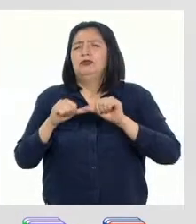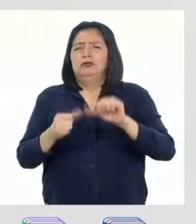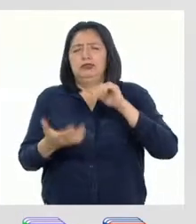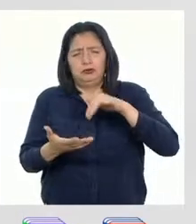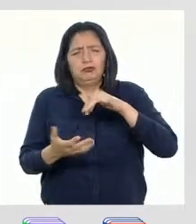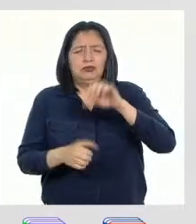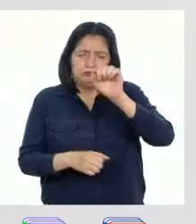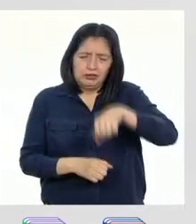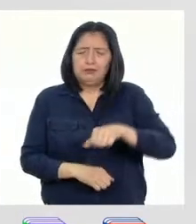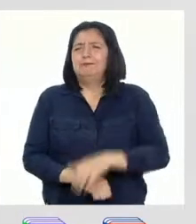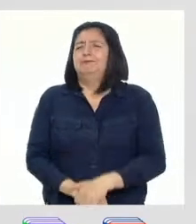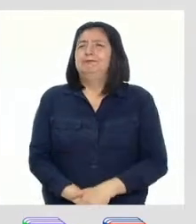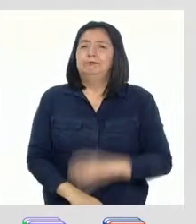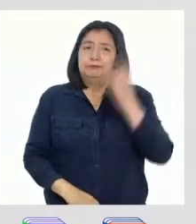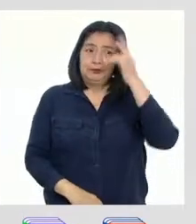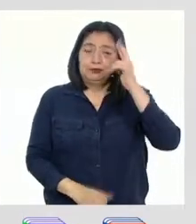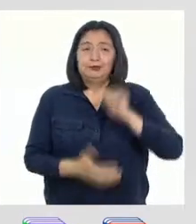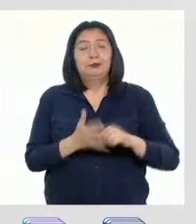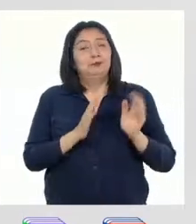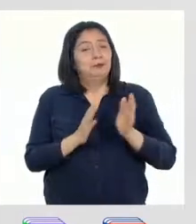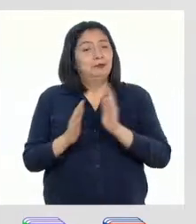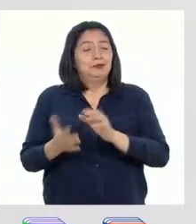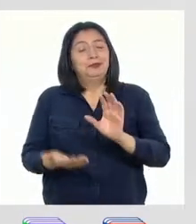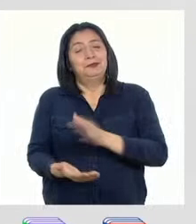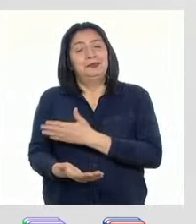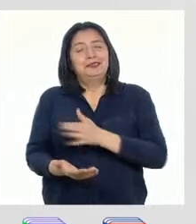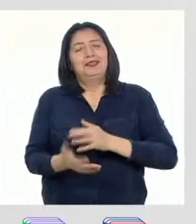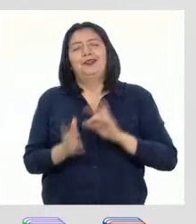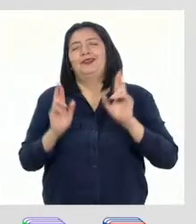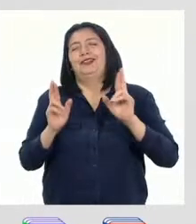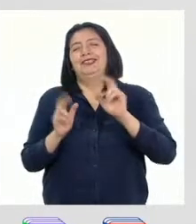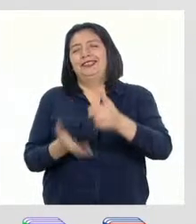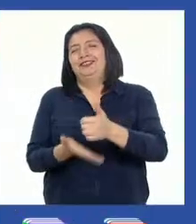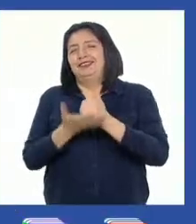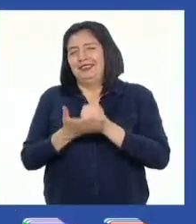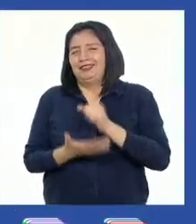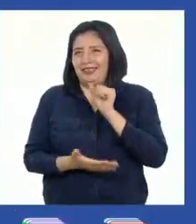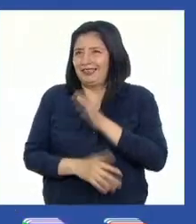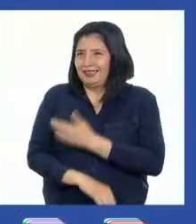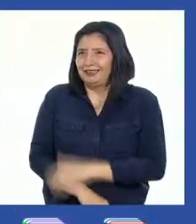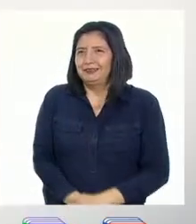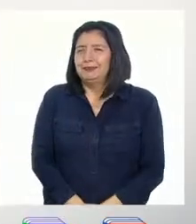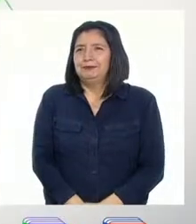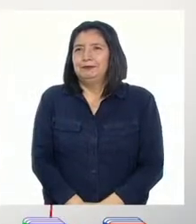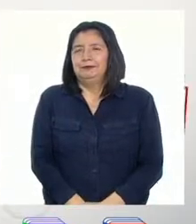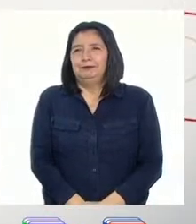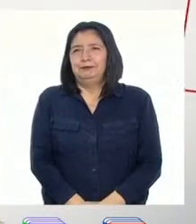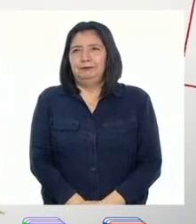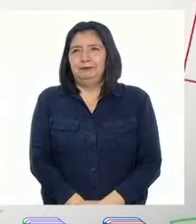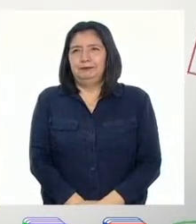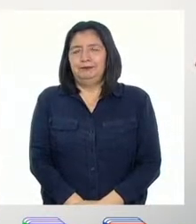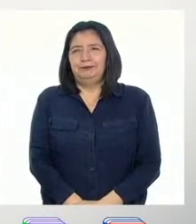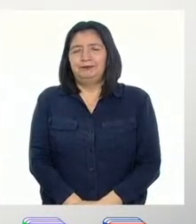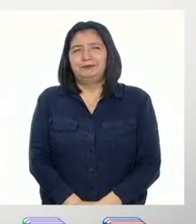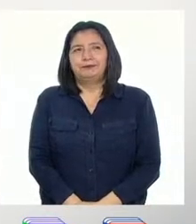nuestra educación. Por eso hemos preparado una canción que espero que nos ayuden a cantarla.